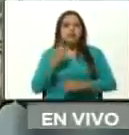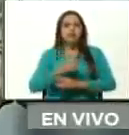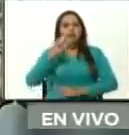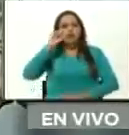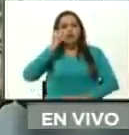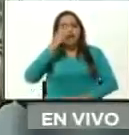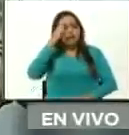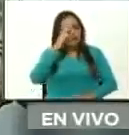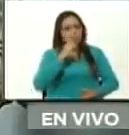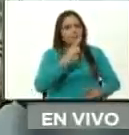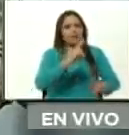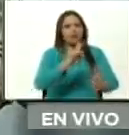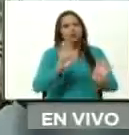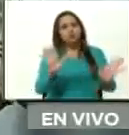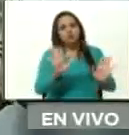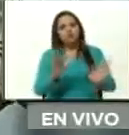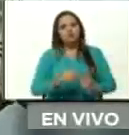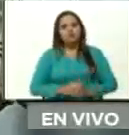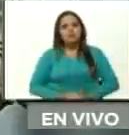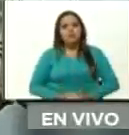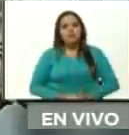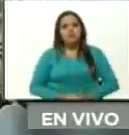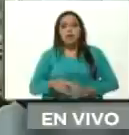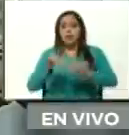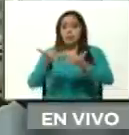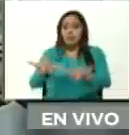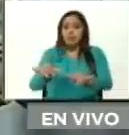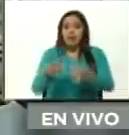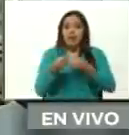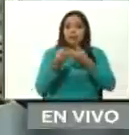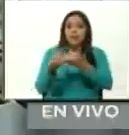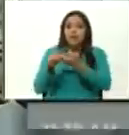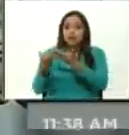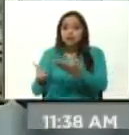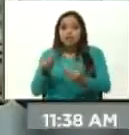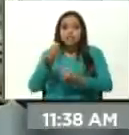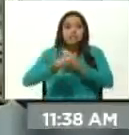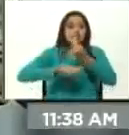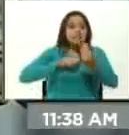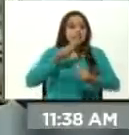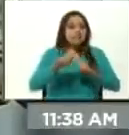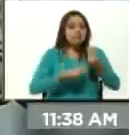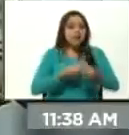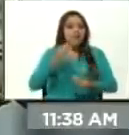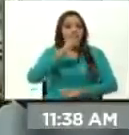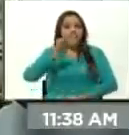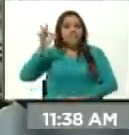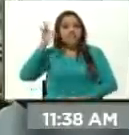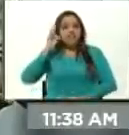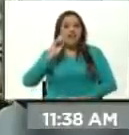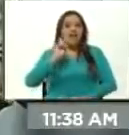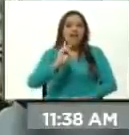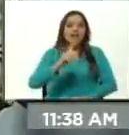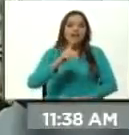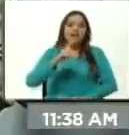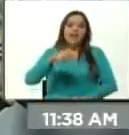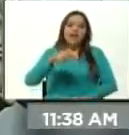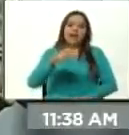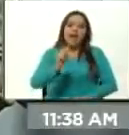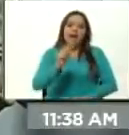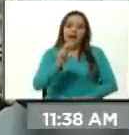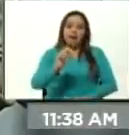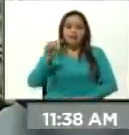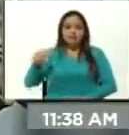debido respeto que esas mismas explicaciones se las dimos al fiscal Khan y a su equipo